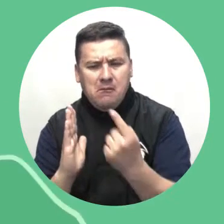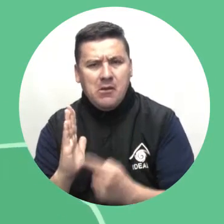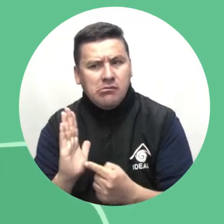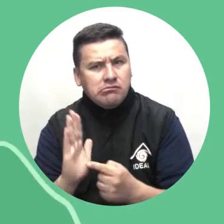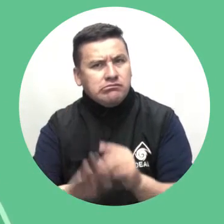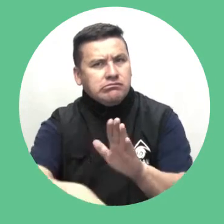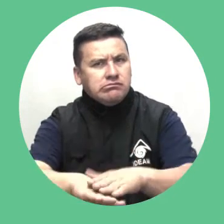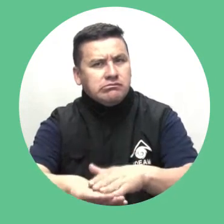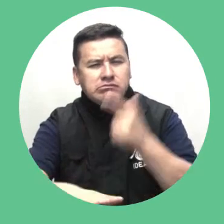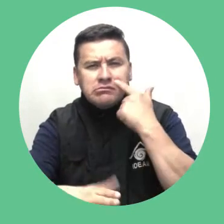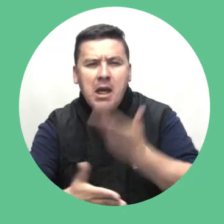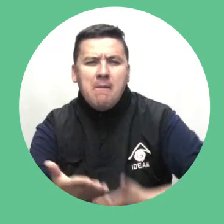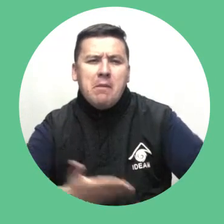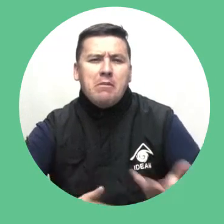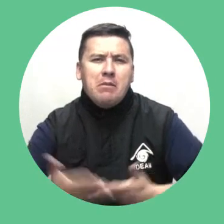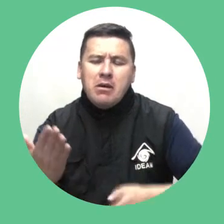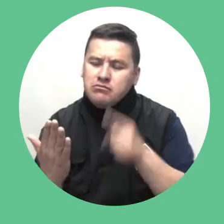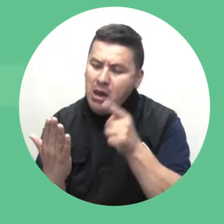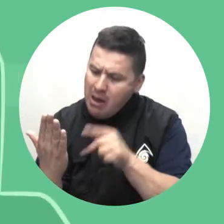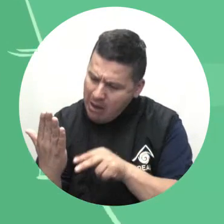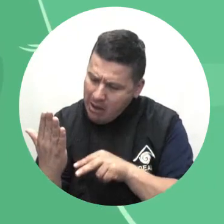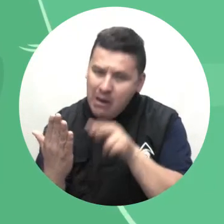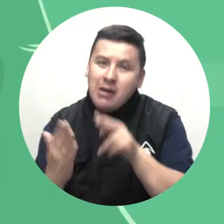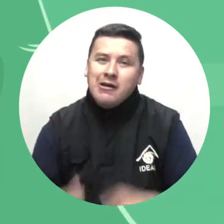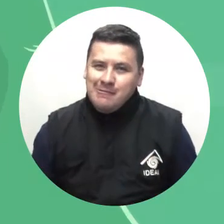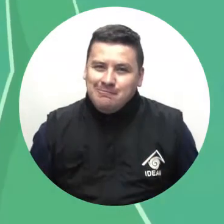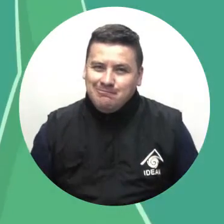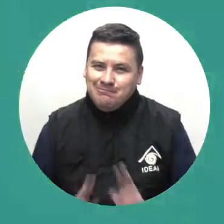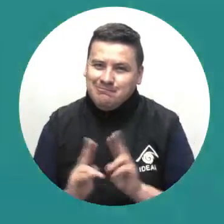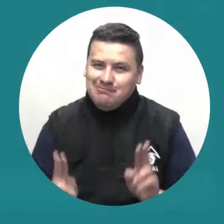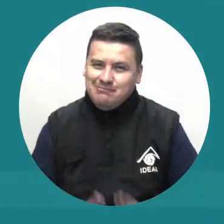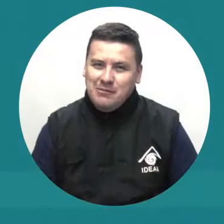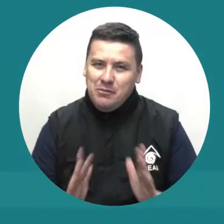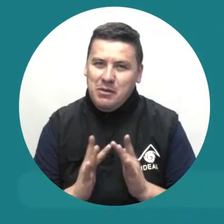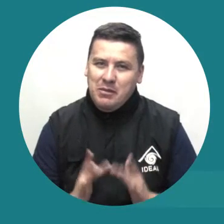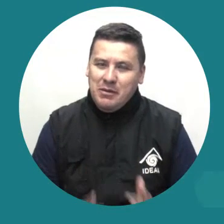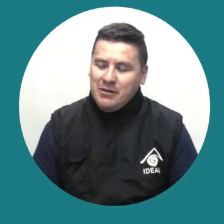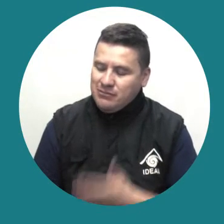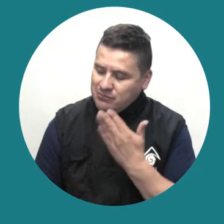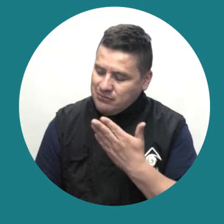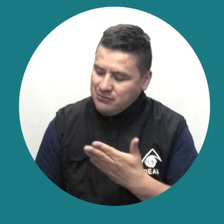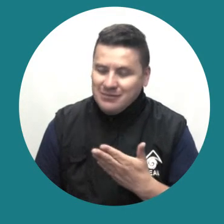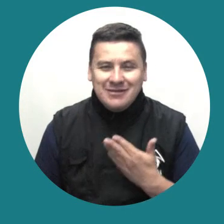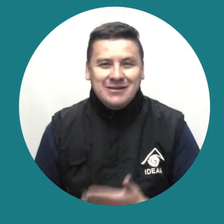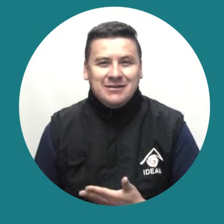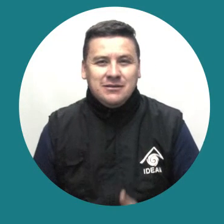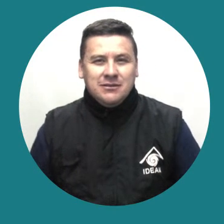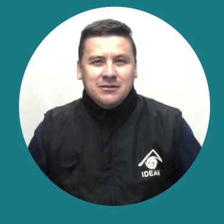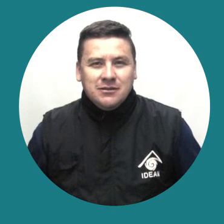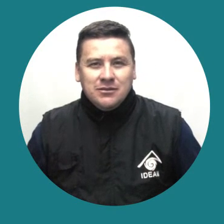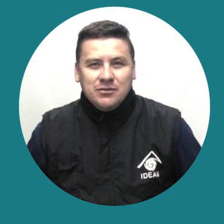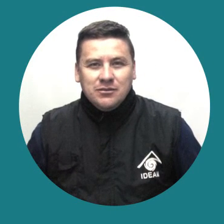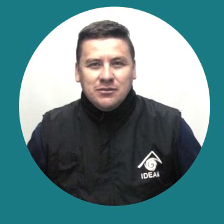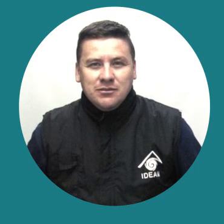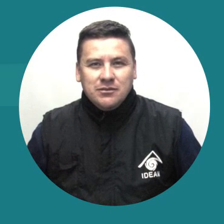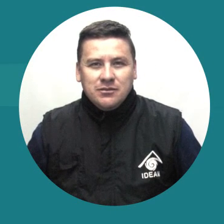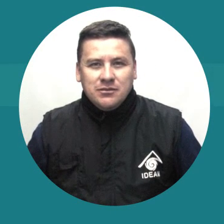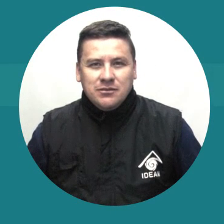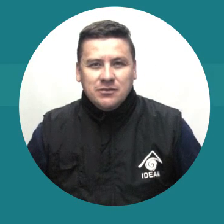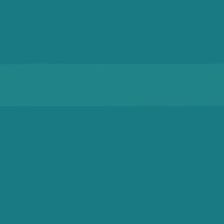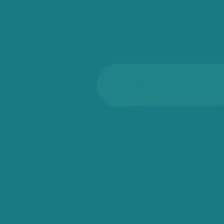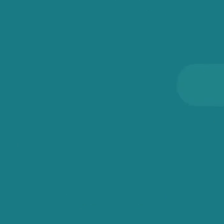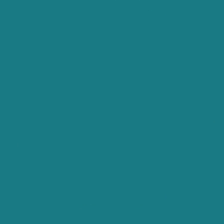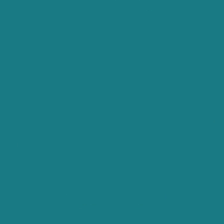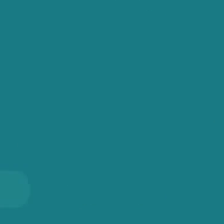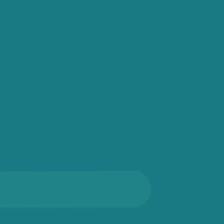tiempo real, detallada, satelital, recomendaciones y muchas opciones de interacción. Síganos a través de nuestras redes sociales.